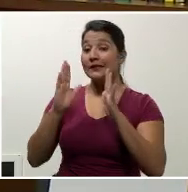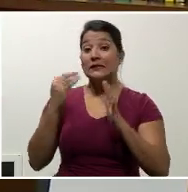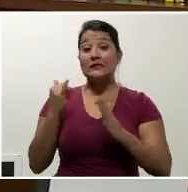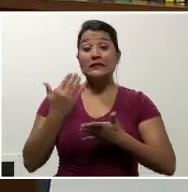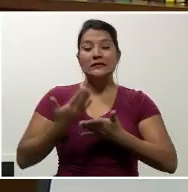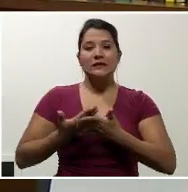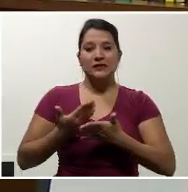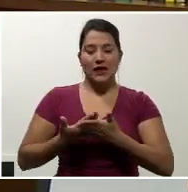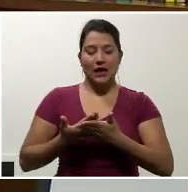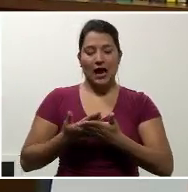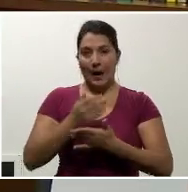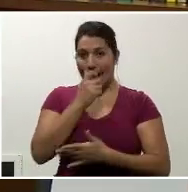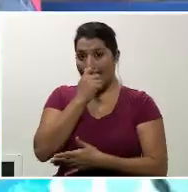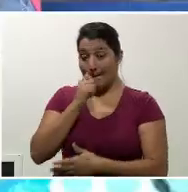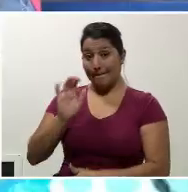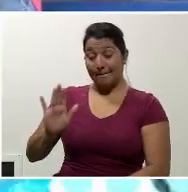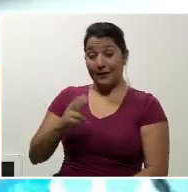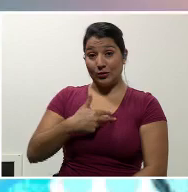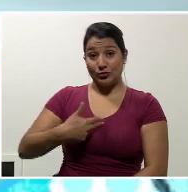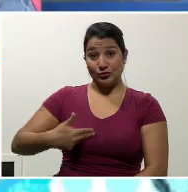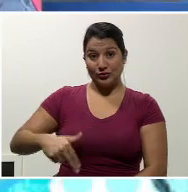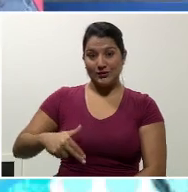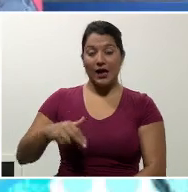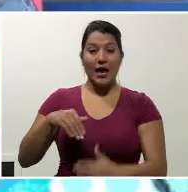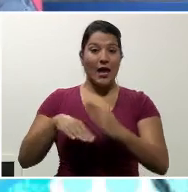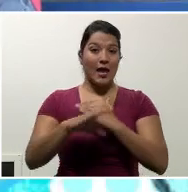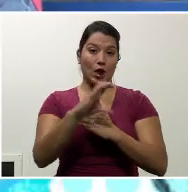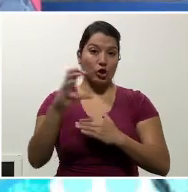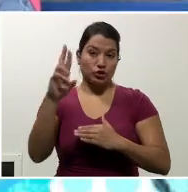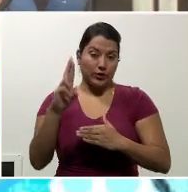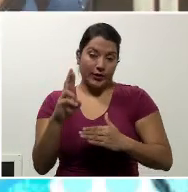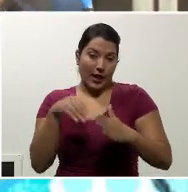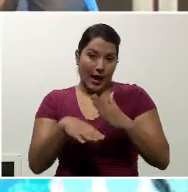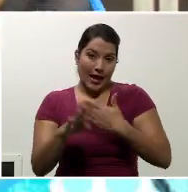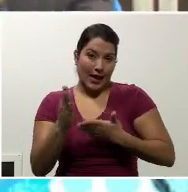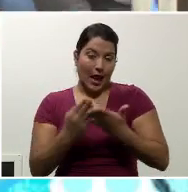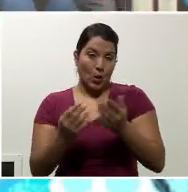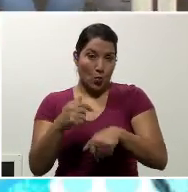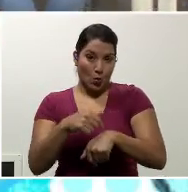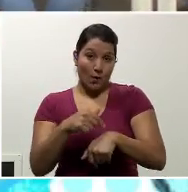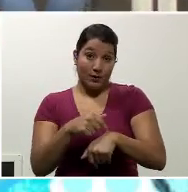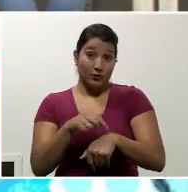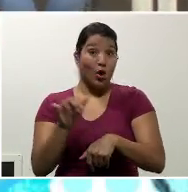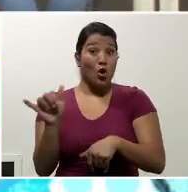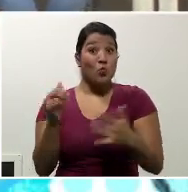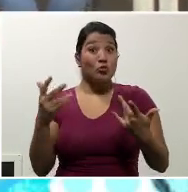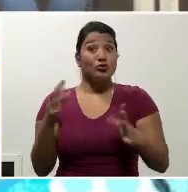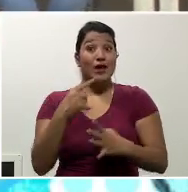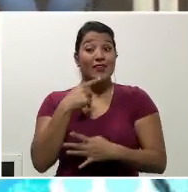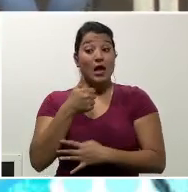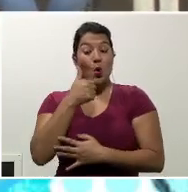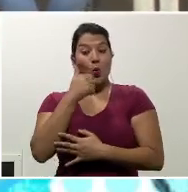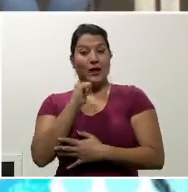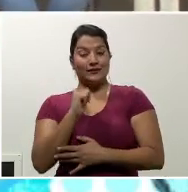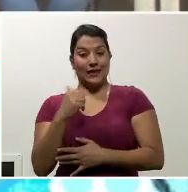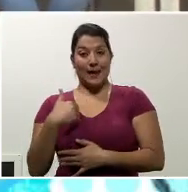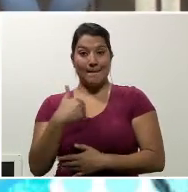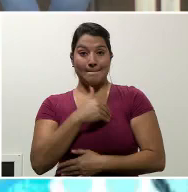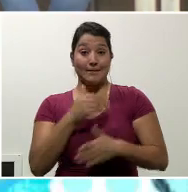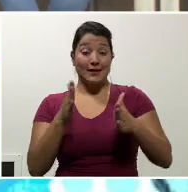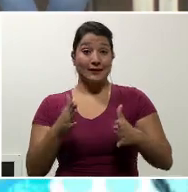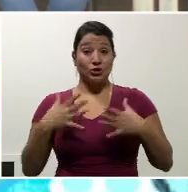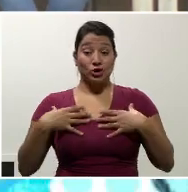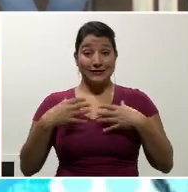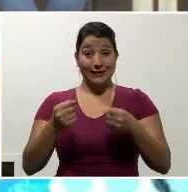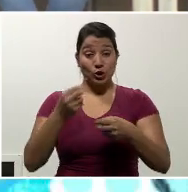algún momento, como lo hacía ayer, o lo daba a entender ayer el ministro de Salud, Daniel Salas. Pero bueno, muchísimo se ha